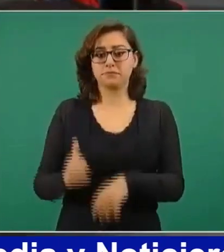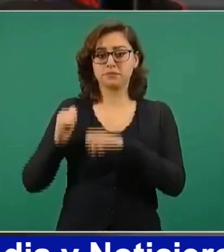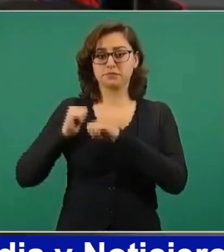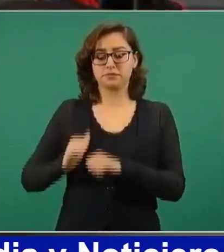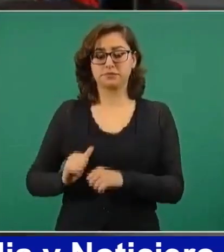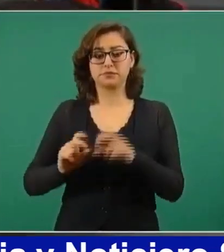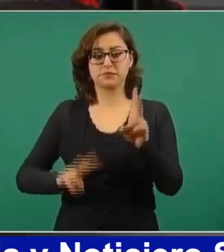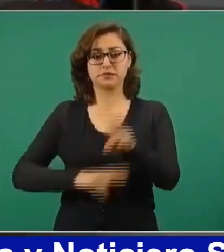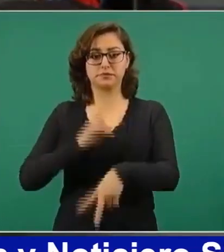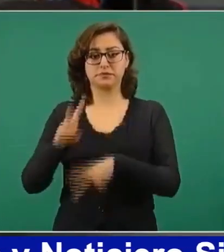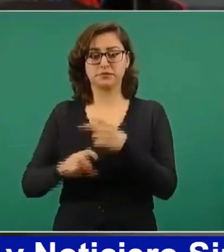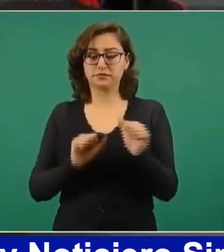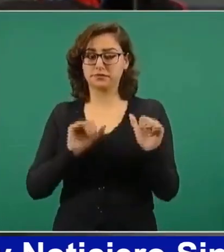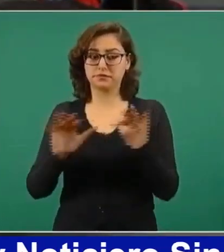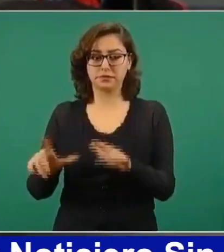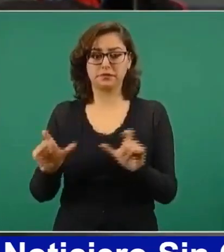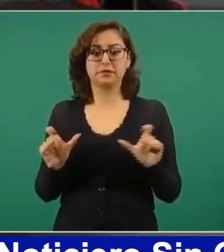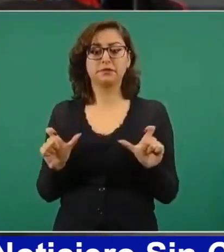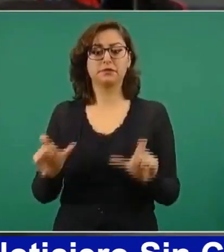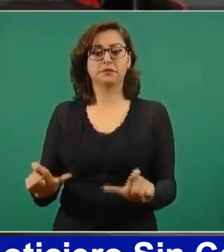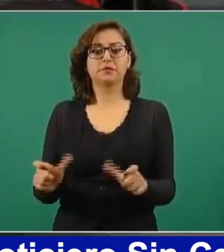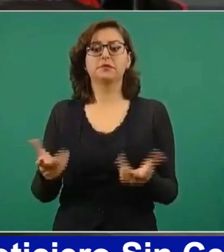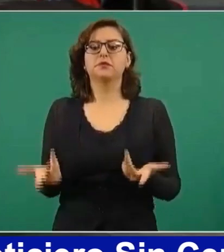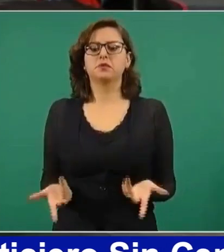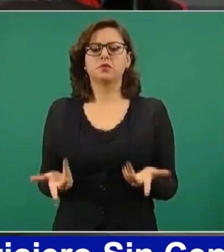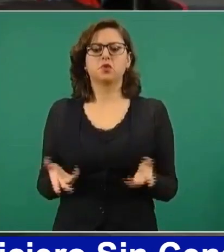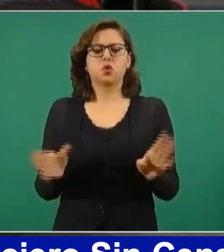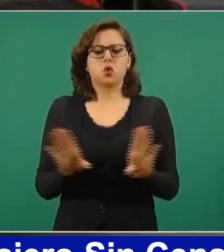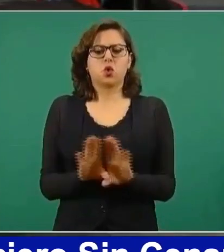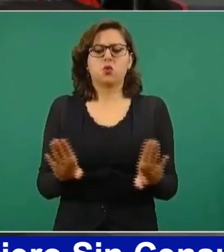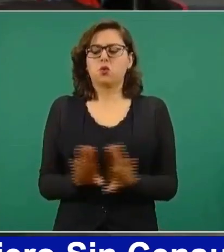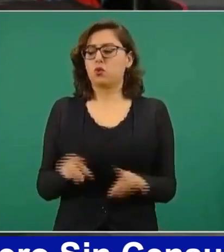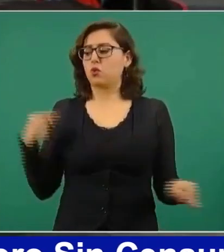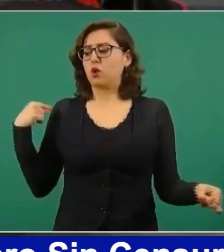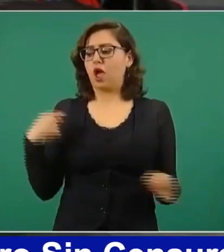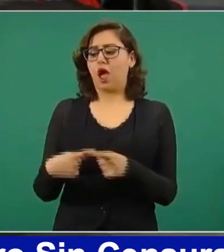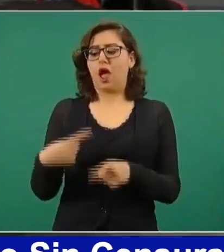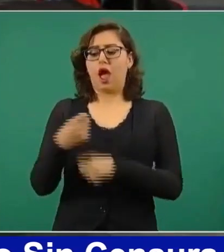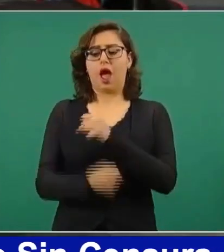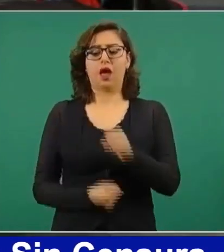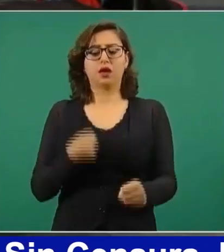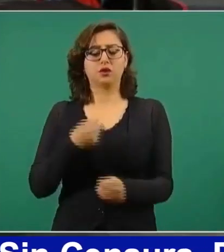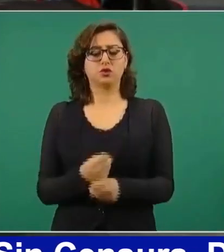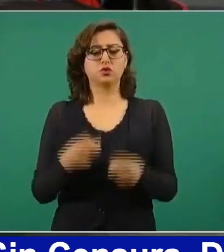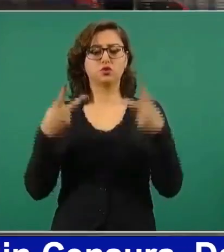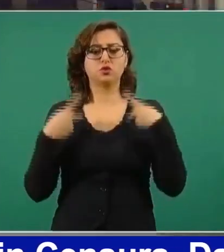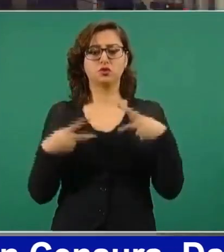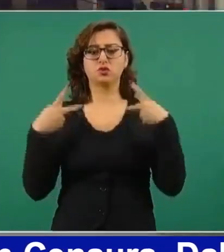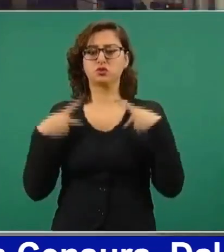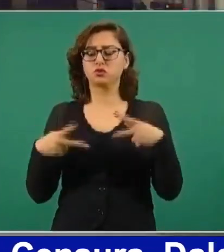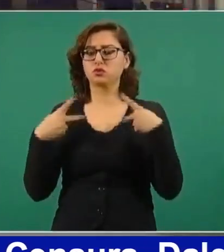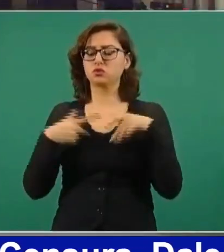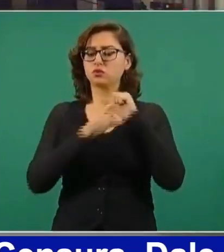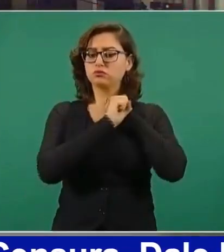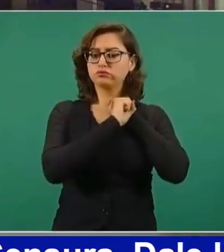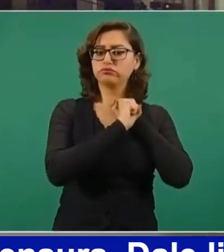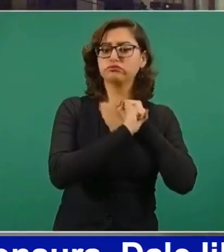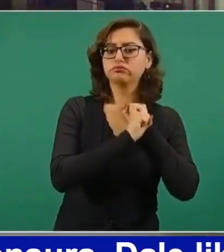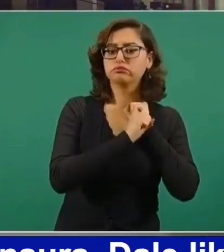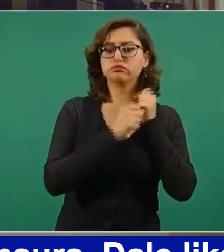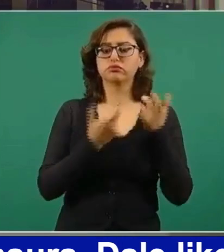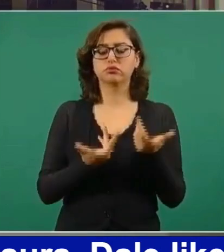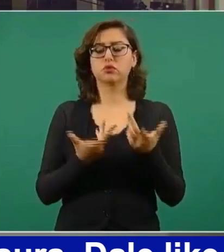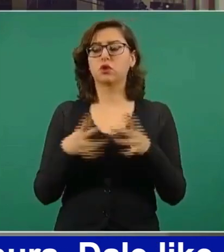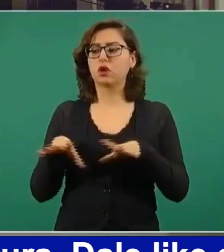de hasta en este año ¿cuántos traficantes de migrantes se han detenido, presidente? Bueno, nos reunimos